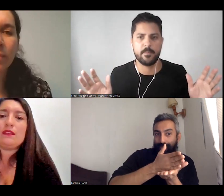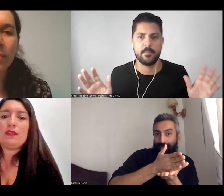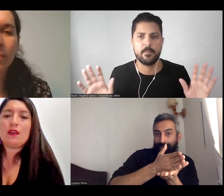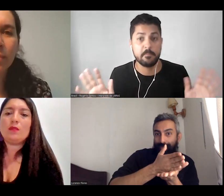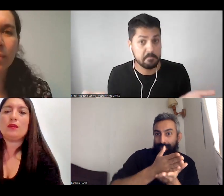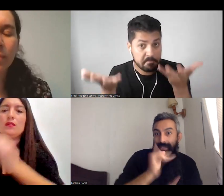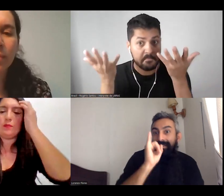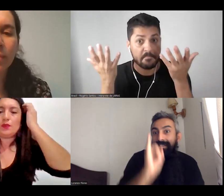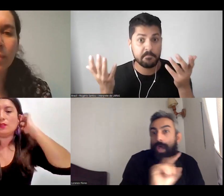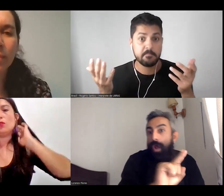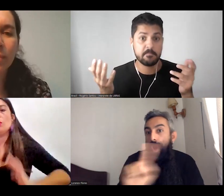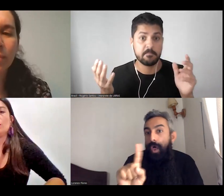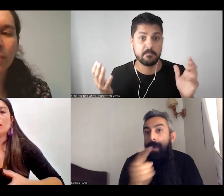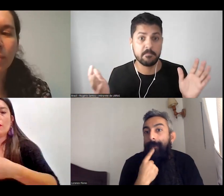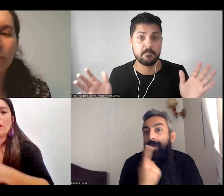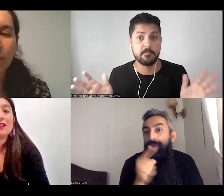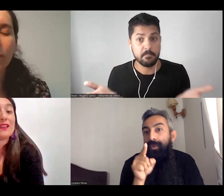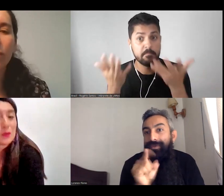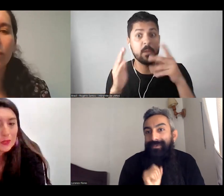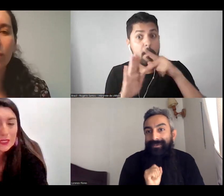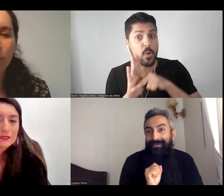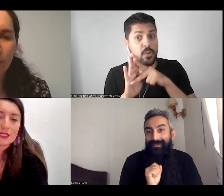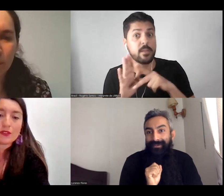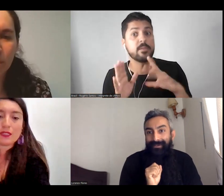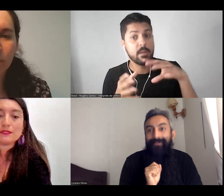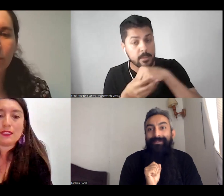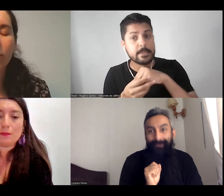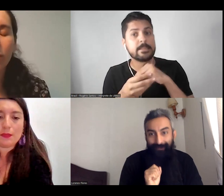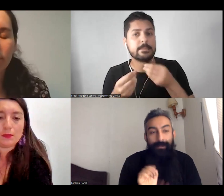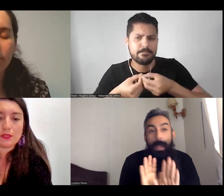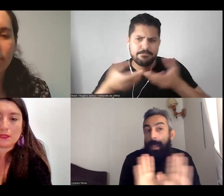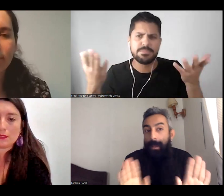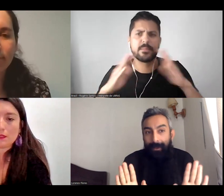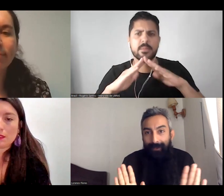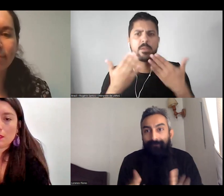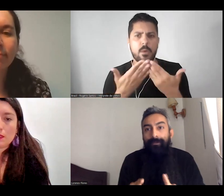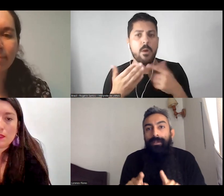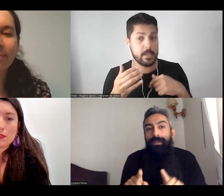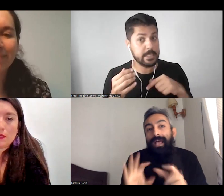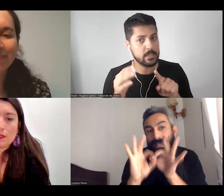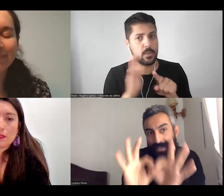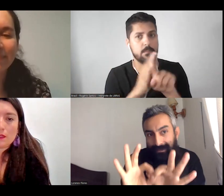si ustedes tienen a lo mejor el proyecto incluye el trabajo en las escuelas, creo que esa es la pregunta.